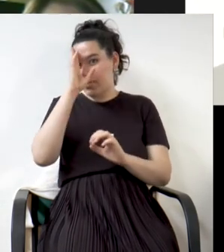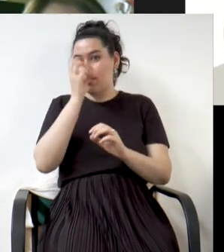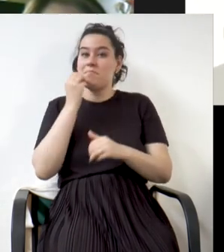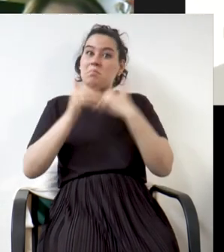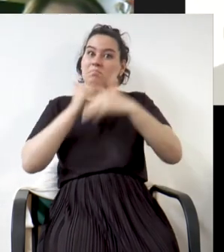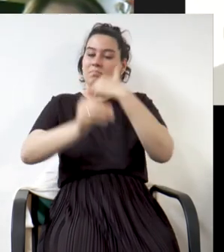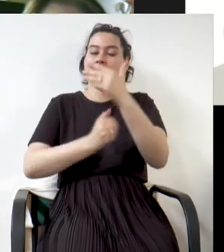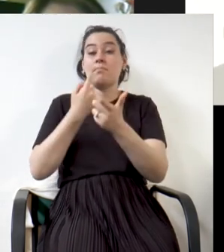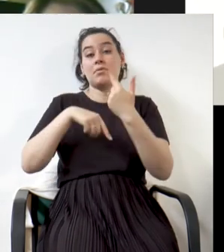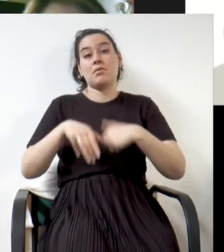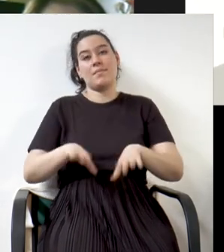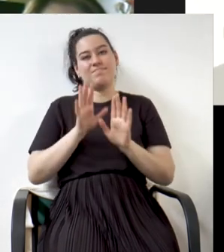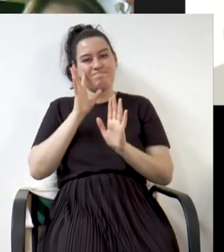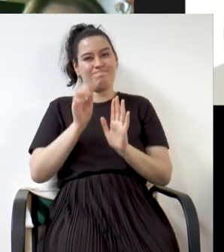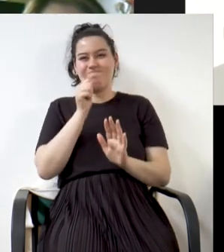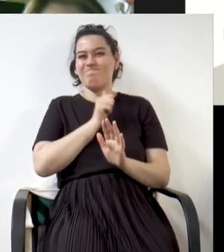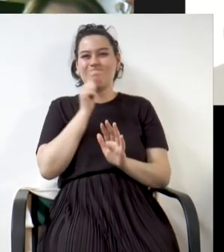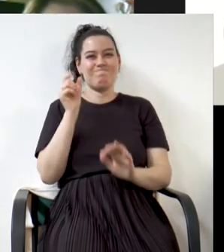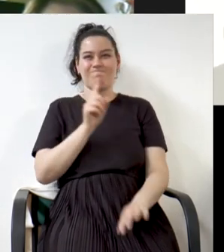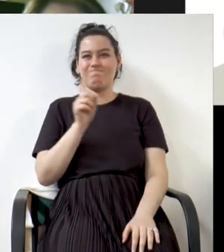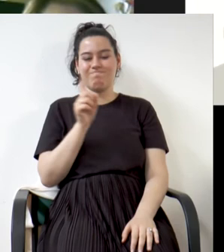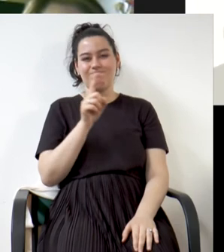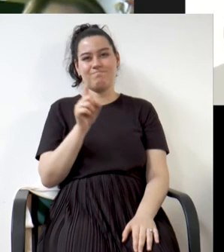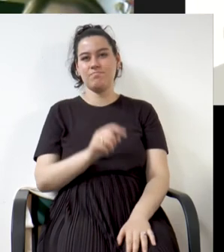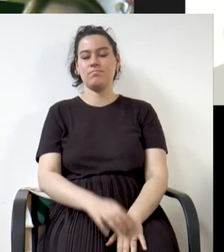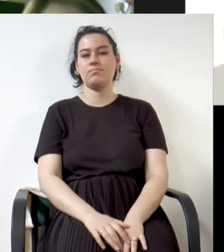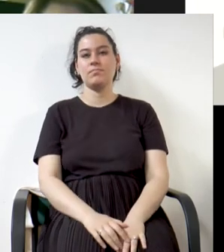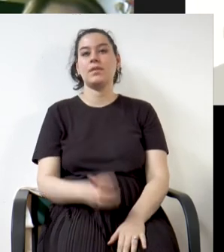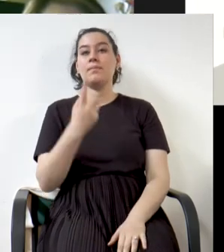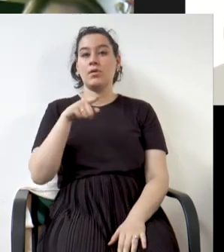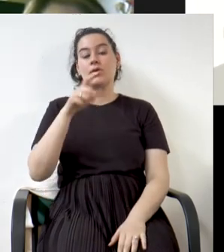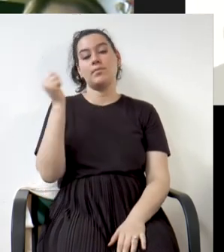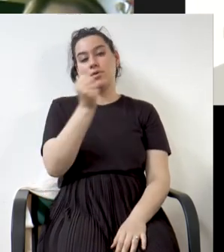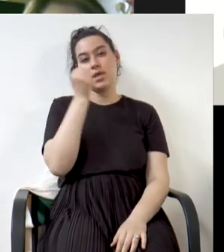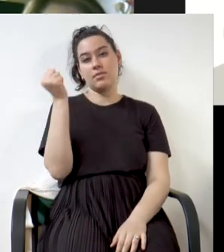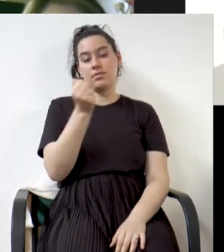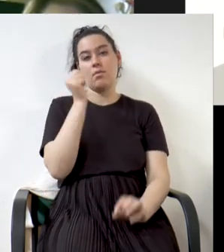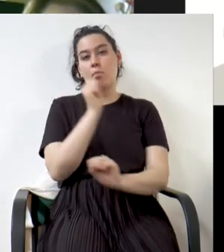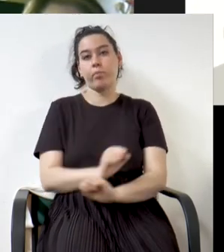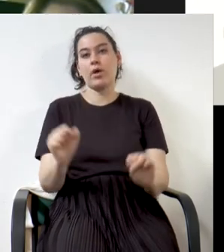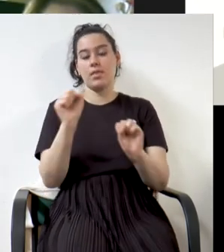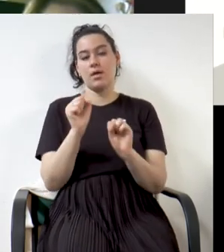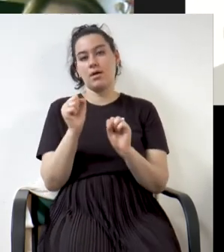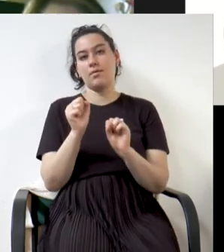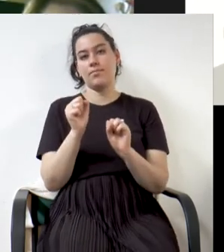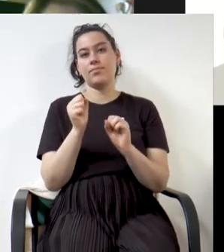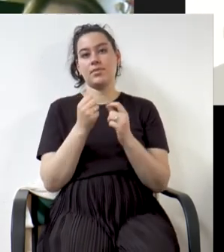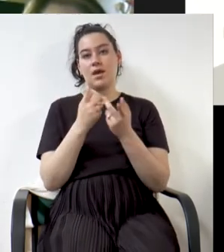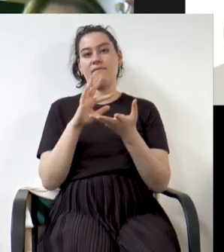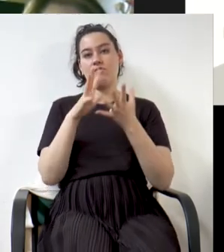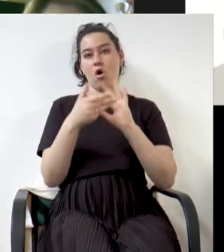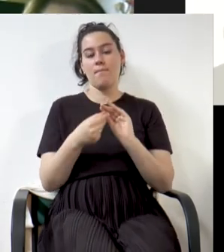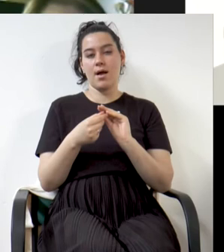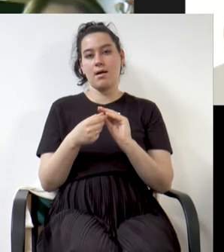poco, pero yo creo que no va a resolver el problema a fondo. Pero es importante que podamos generar mecanismos para